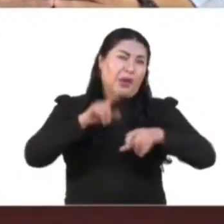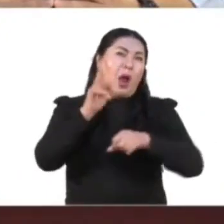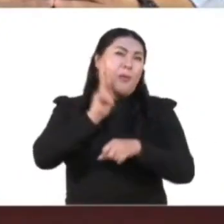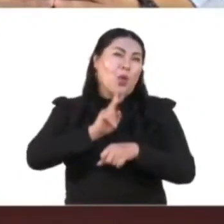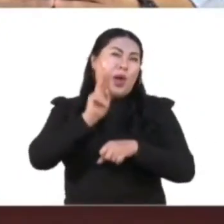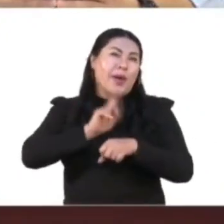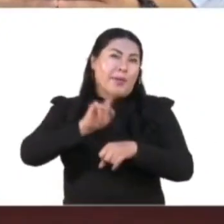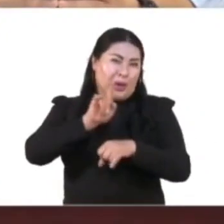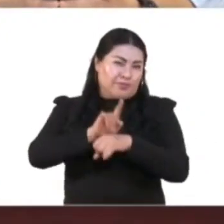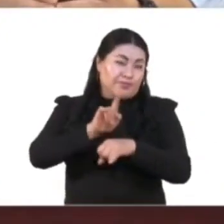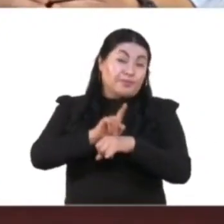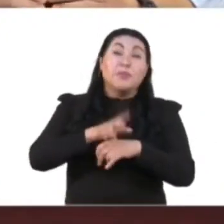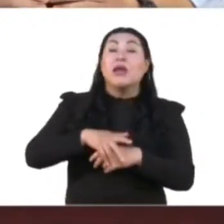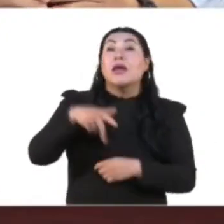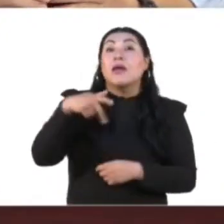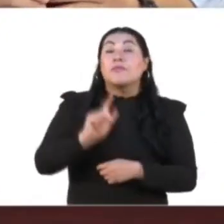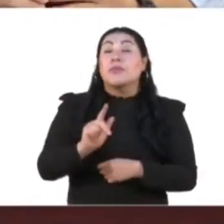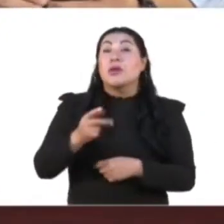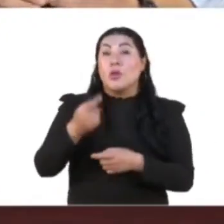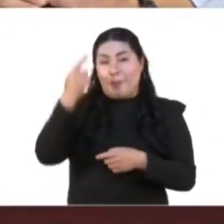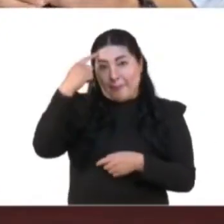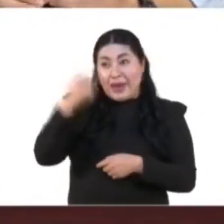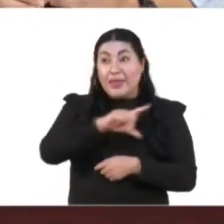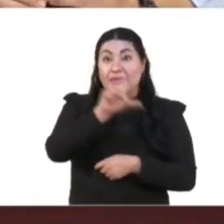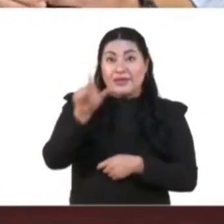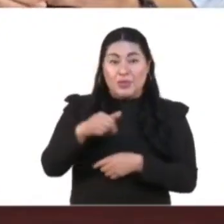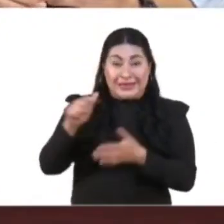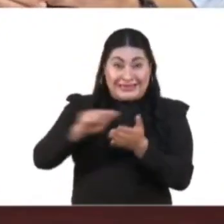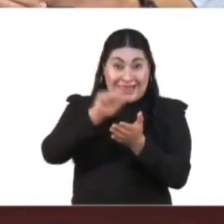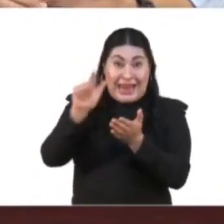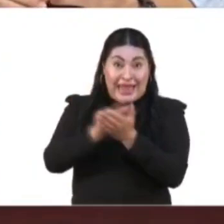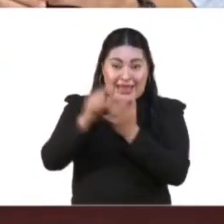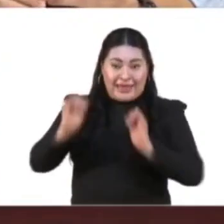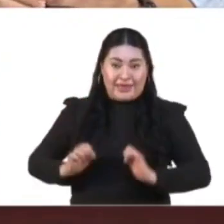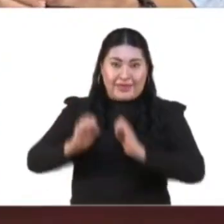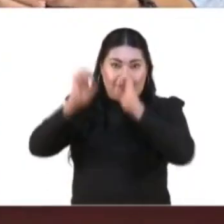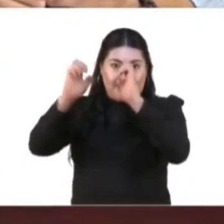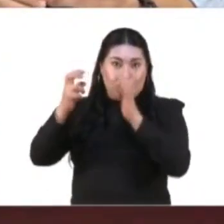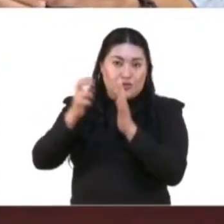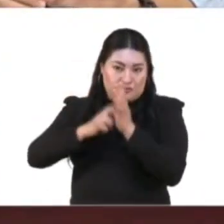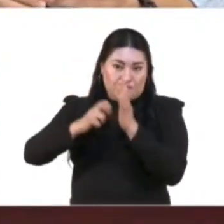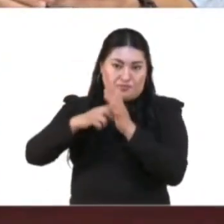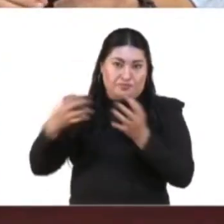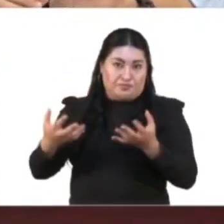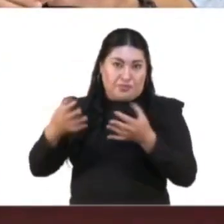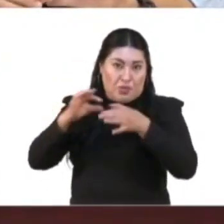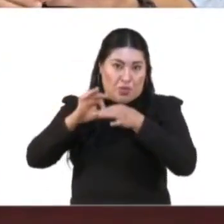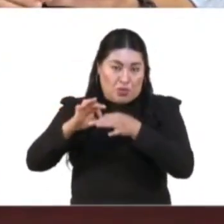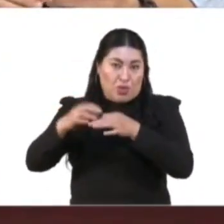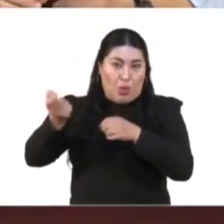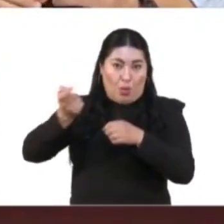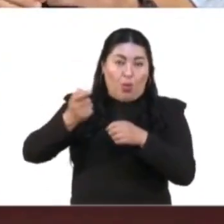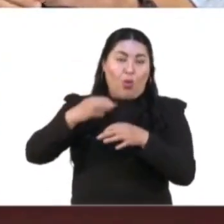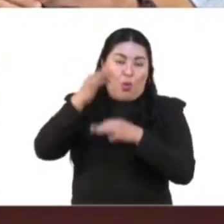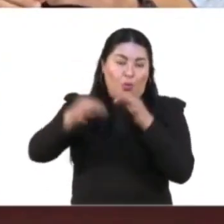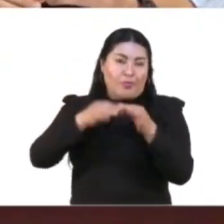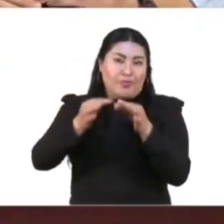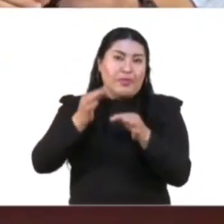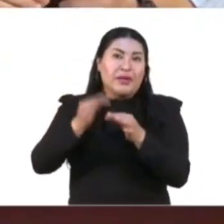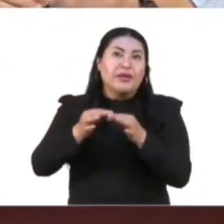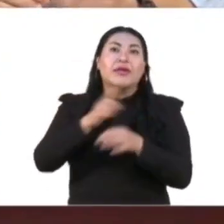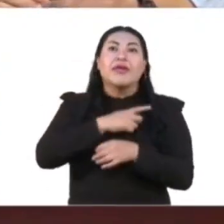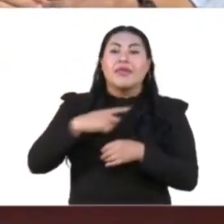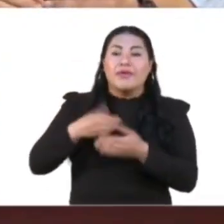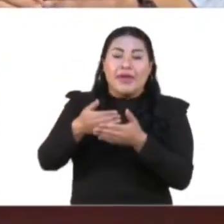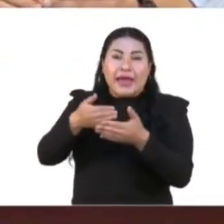poder regularizar edificios que fueron construidos ilegalmente, lo primero que se hace pues es la